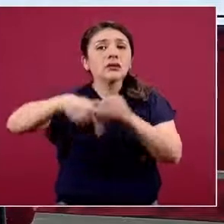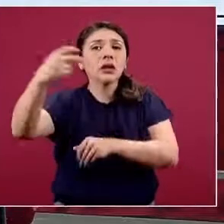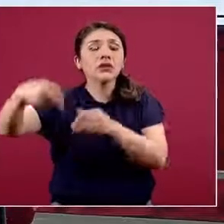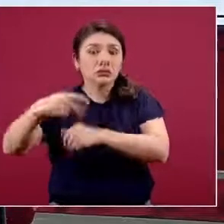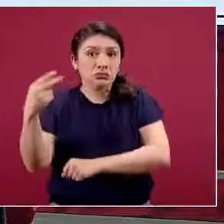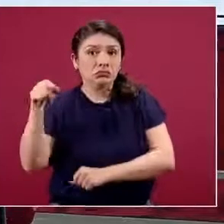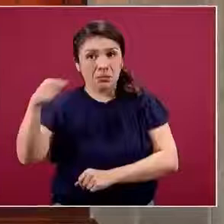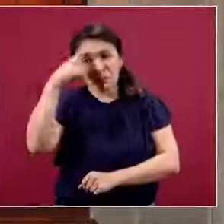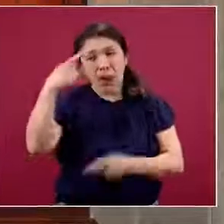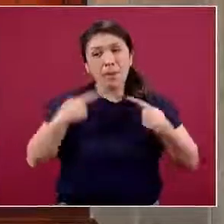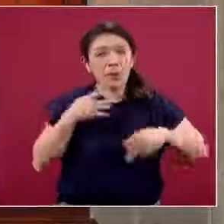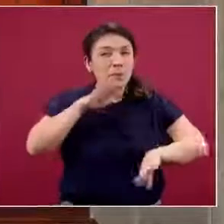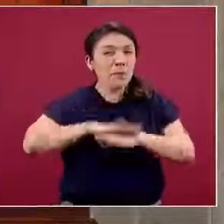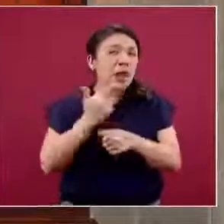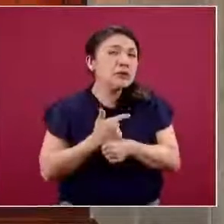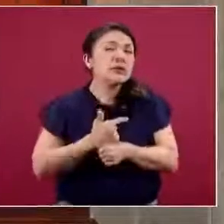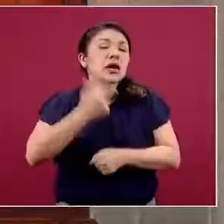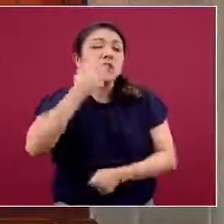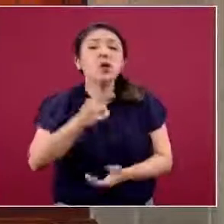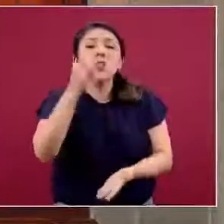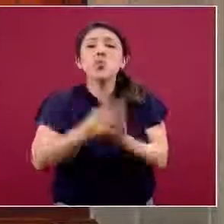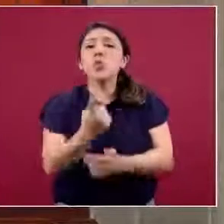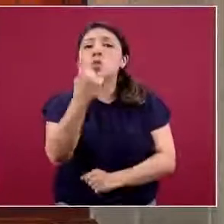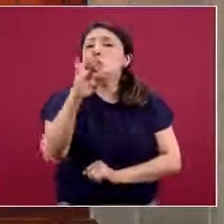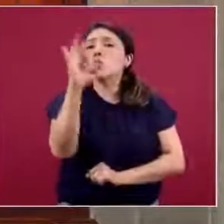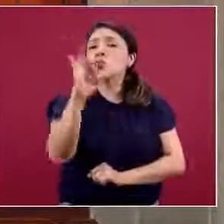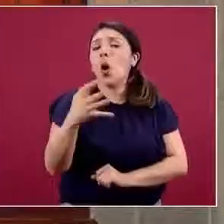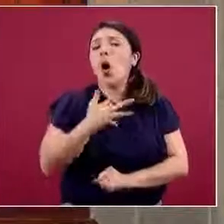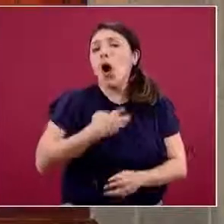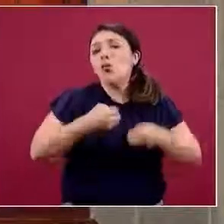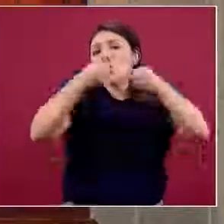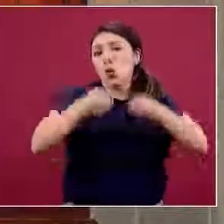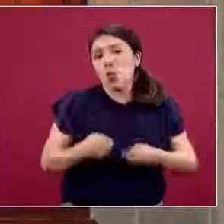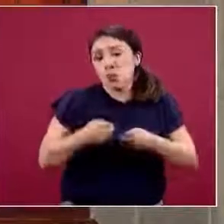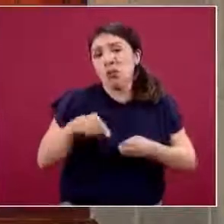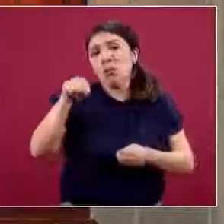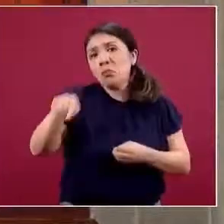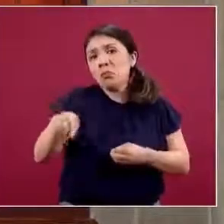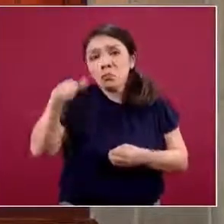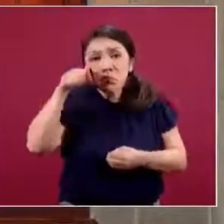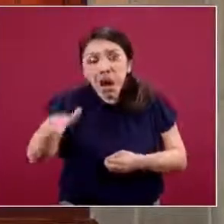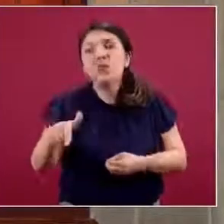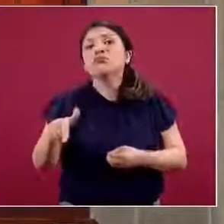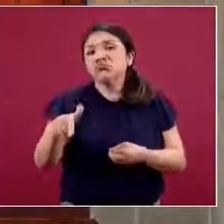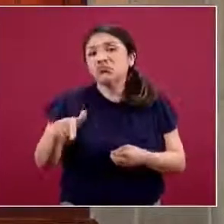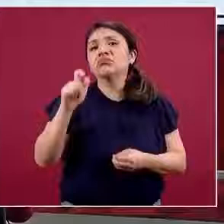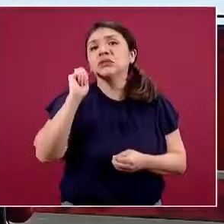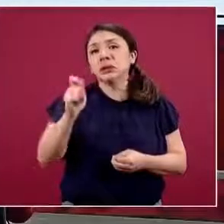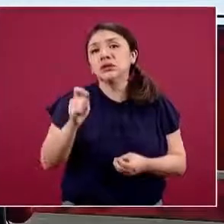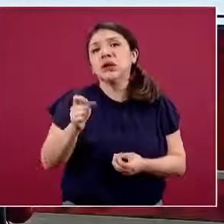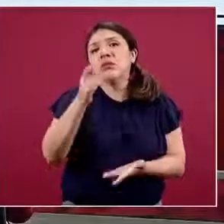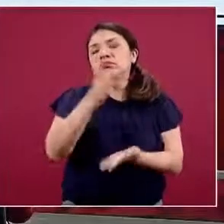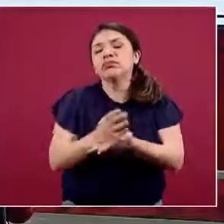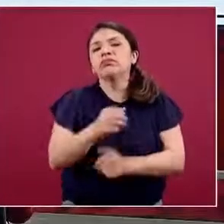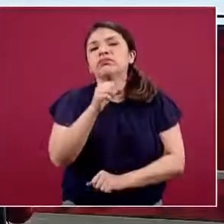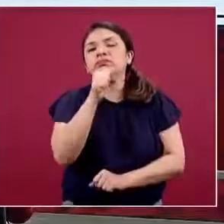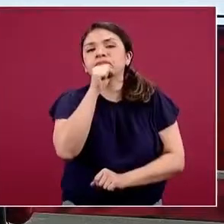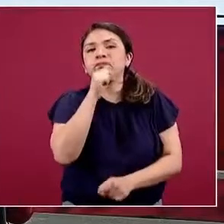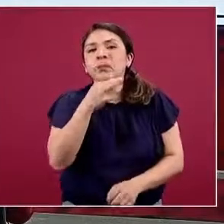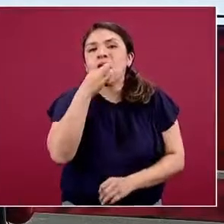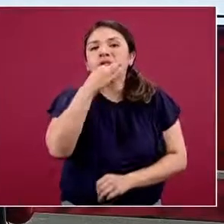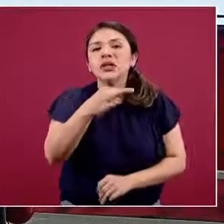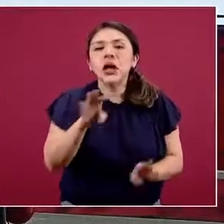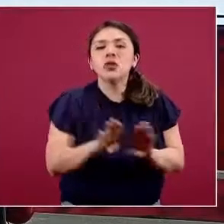con ventilador disponibles y solo el 1% está ocupada, y lógicamente esto es también un indicador,